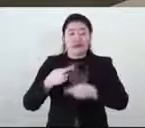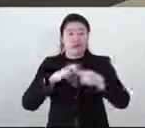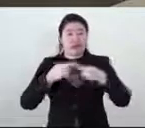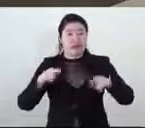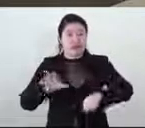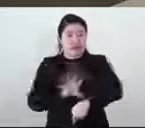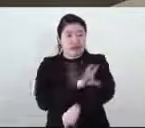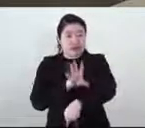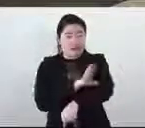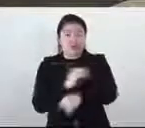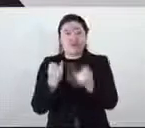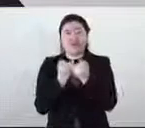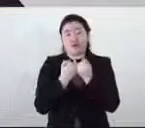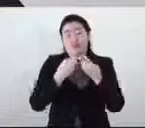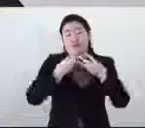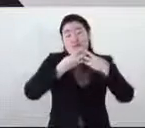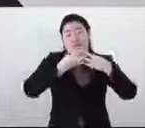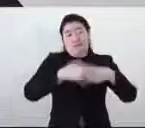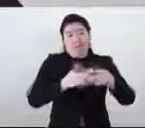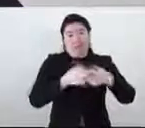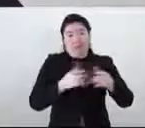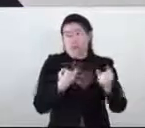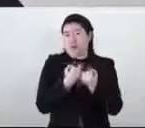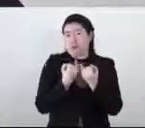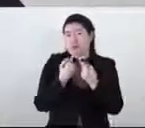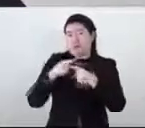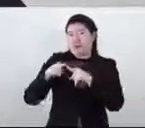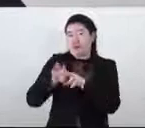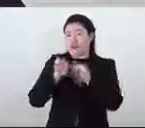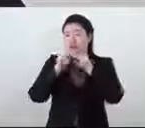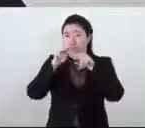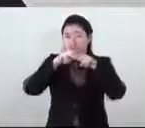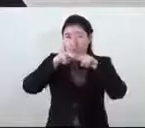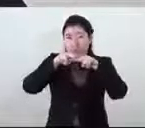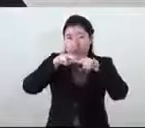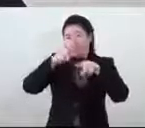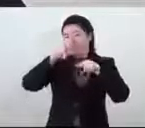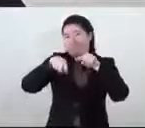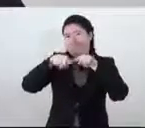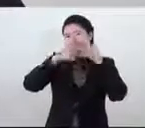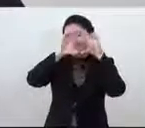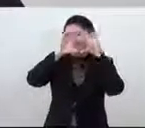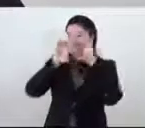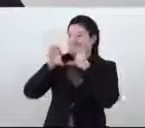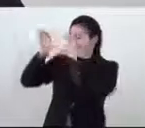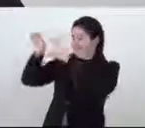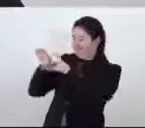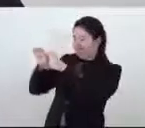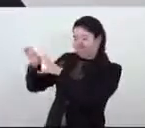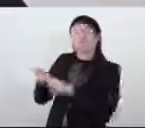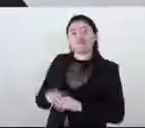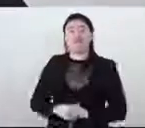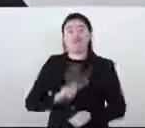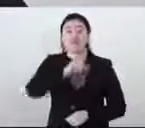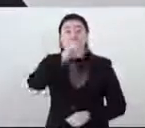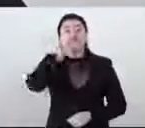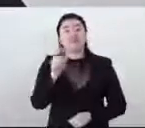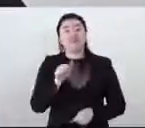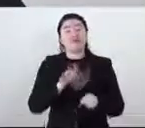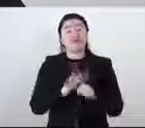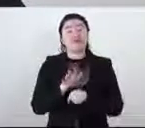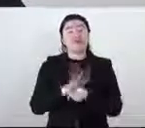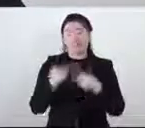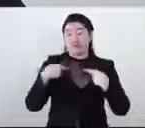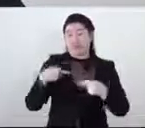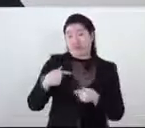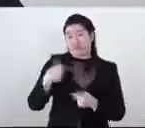mecánicos y retiro de todos los elementos componentes de la vía. Posterior a la limpieza del sitio de incidente, los